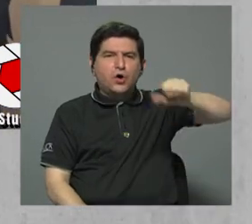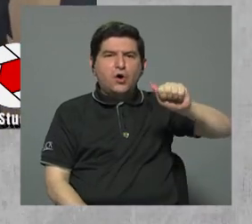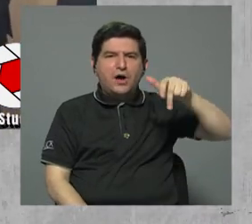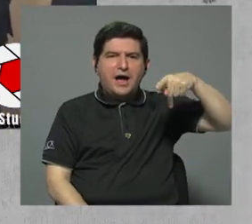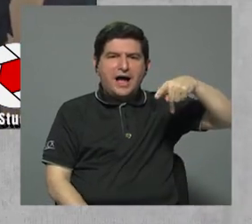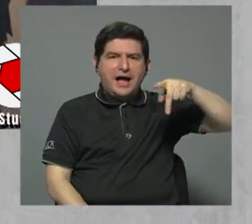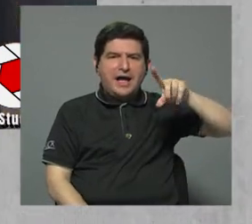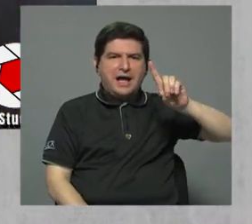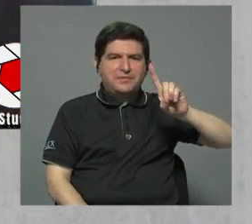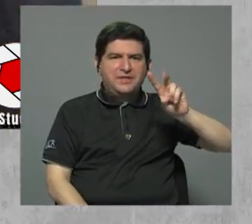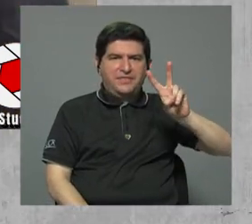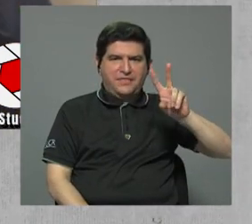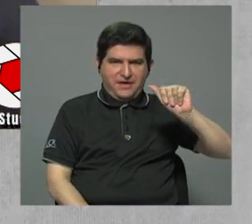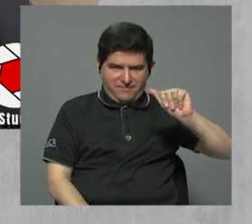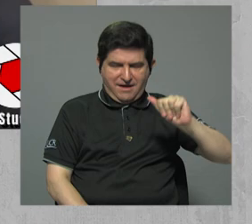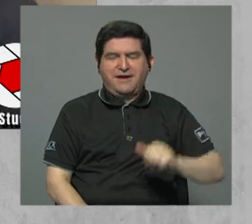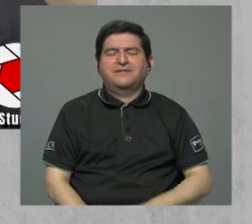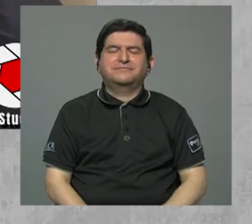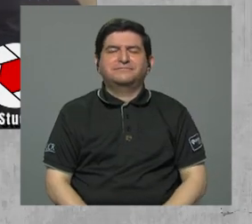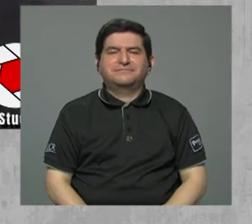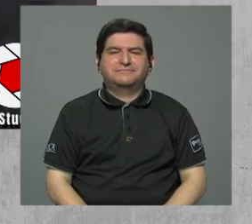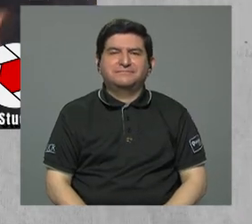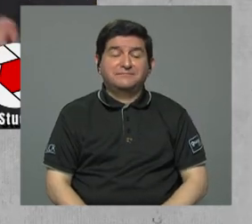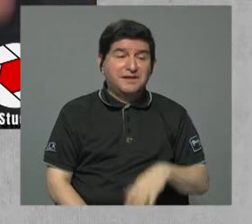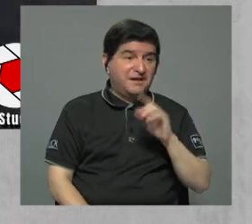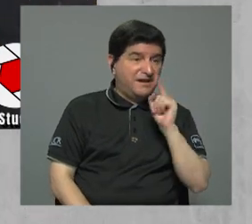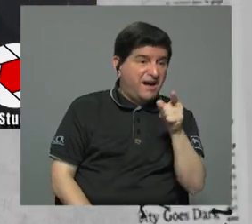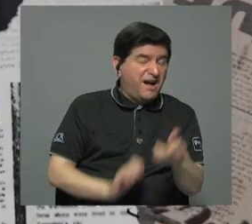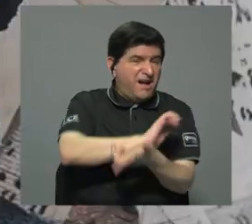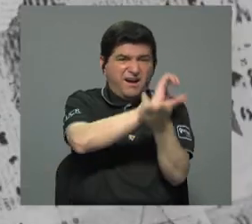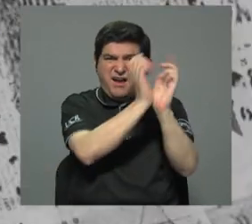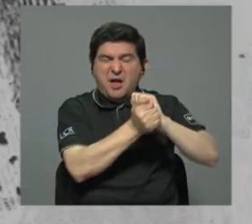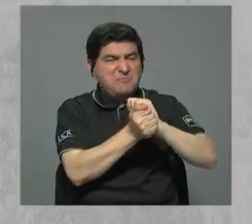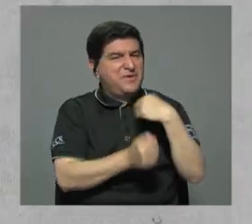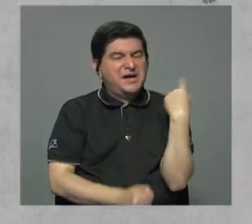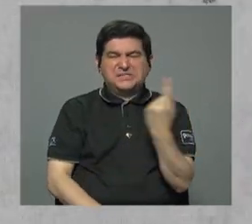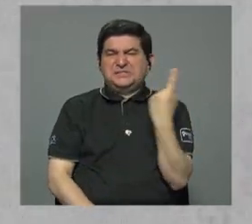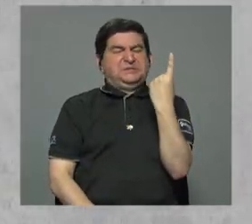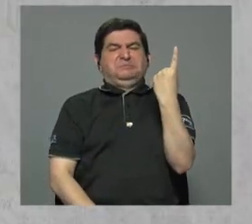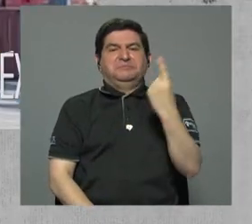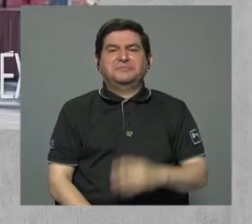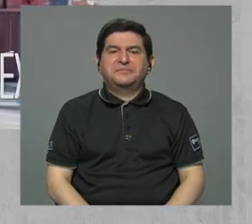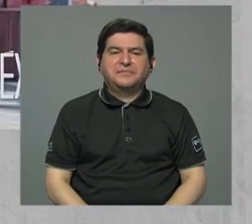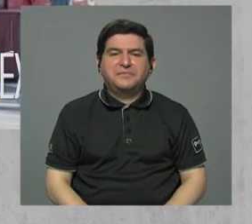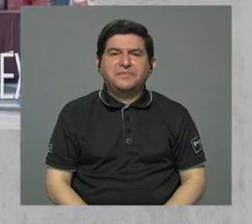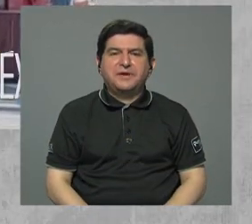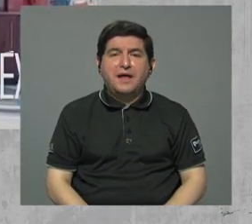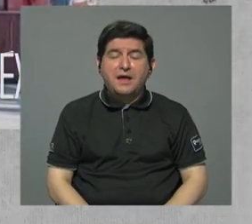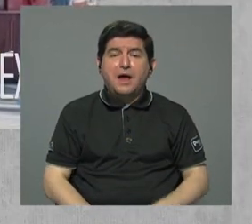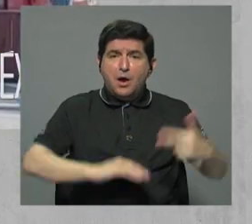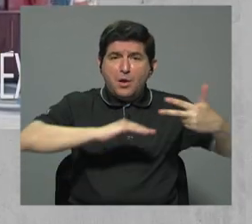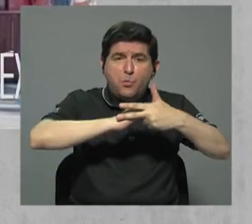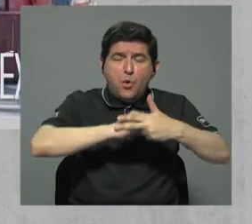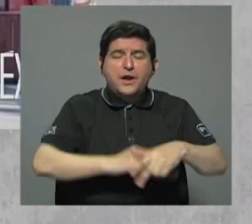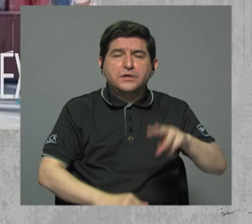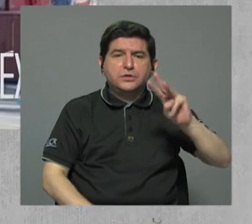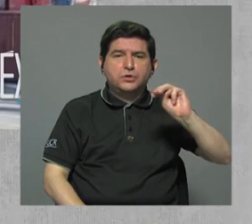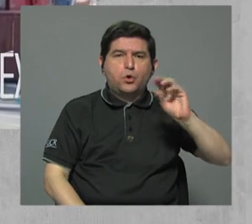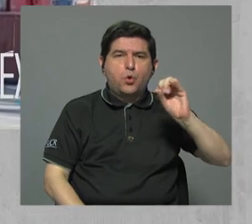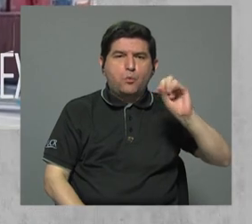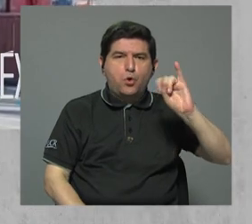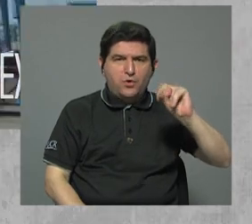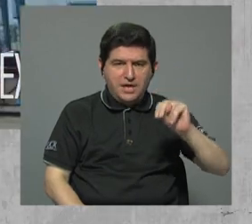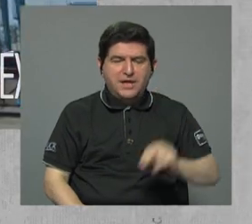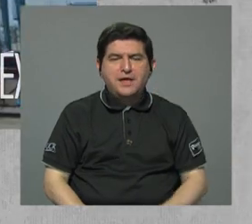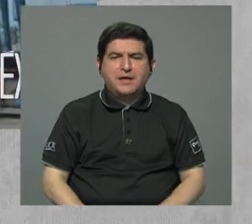Desarrollo Económico de la Vertiente Atlántica, Habdeba, cambiaron para siempre. La terminal de contenedores de Moín es sin duda el